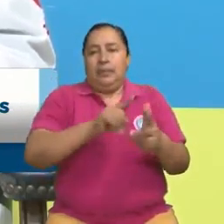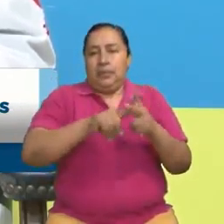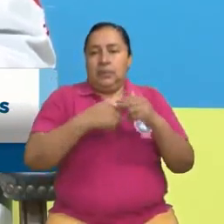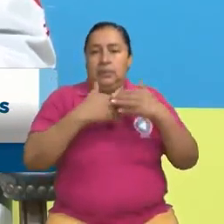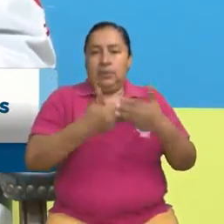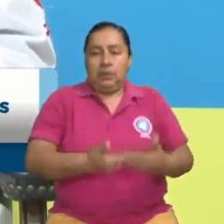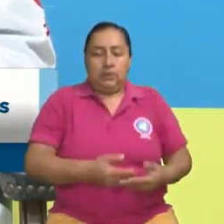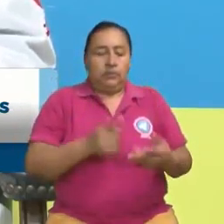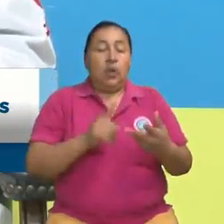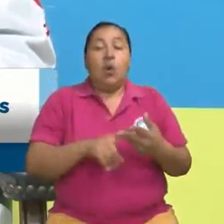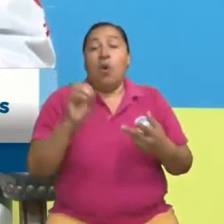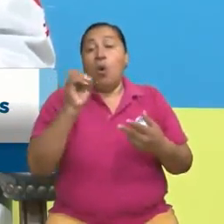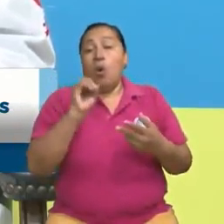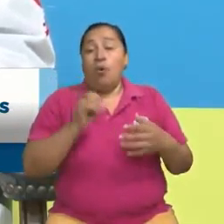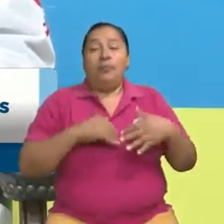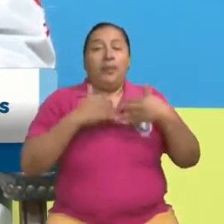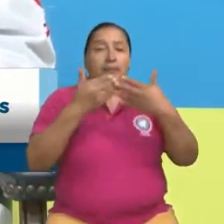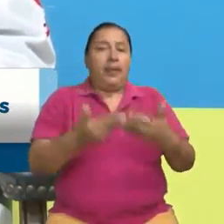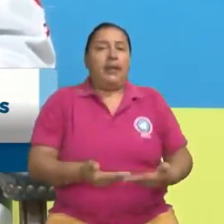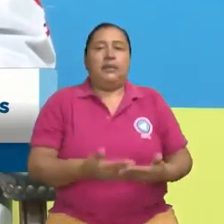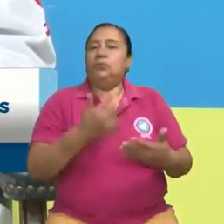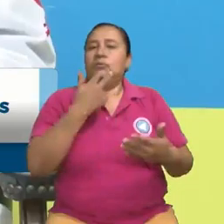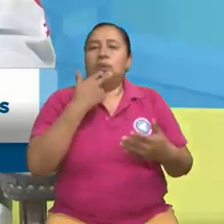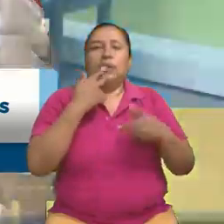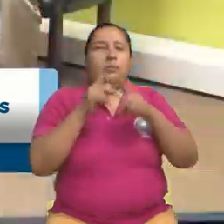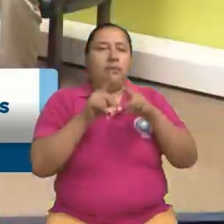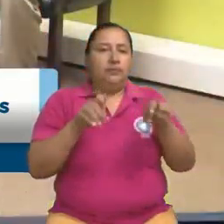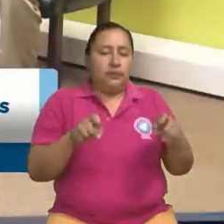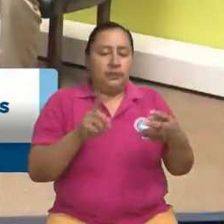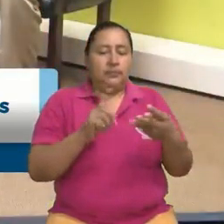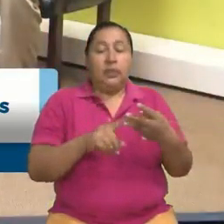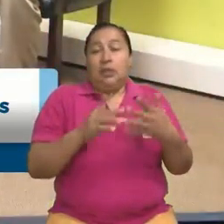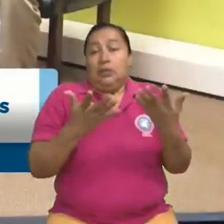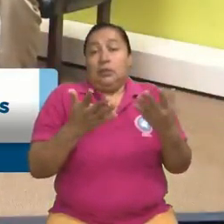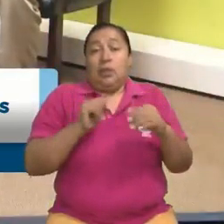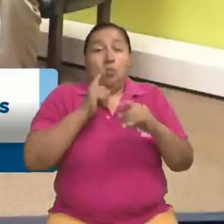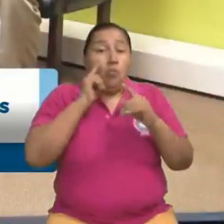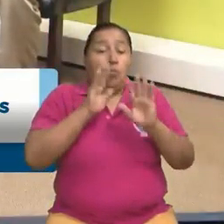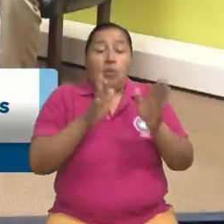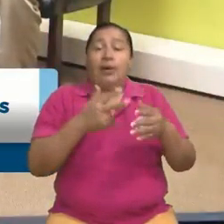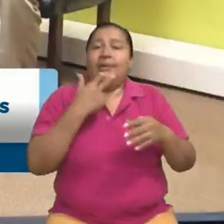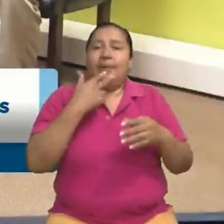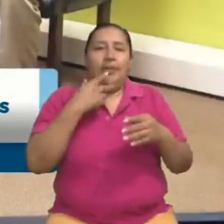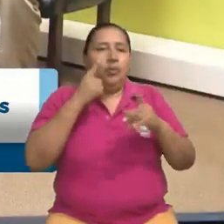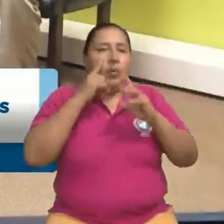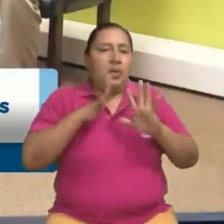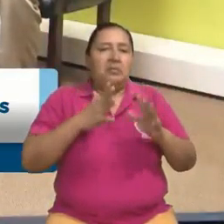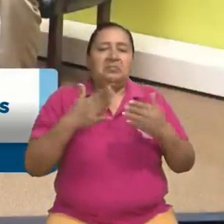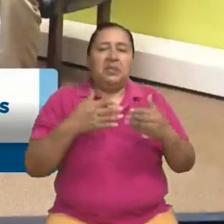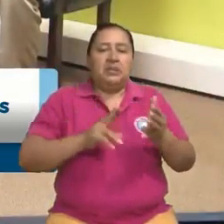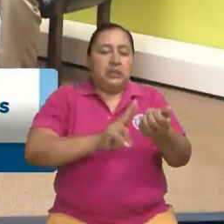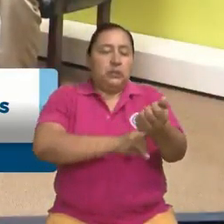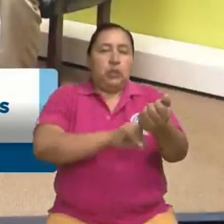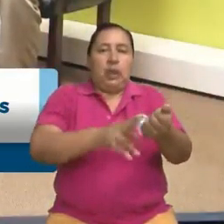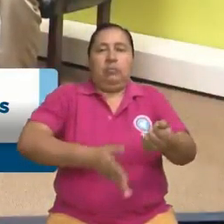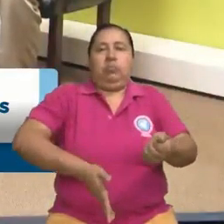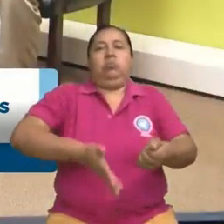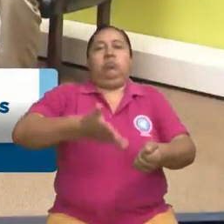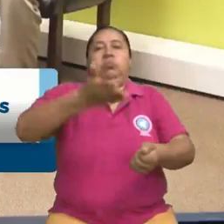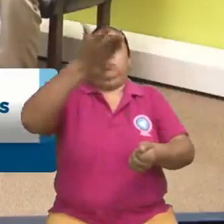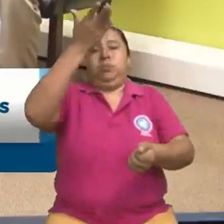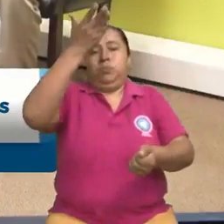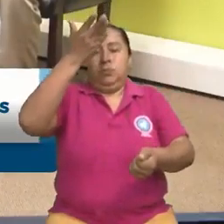no es programado. Que no es planificado. Correcto. Entonces, si ella no se ha cuidado y tiene los niveles de azúcar